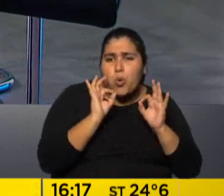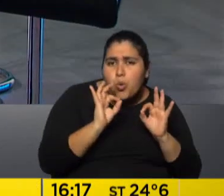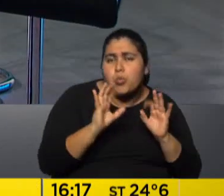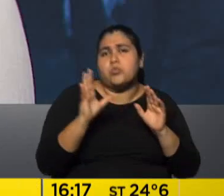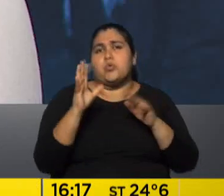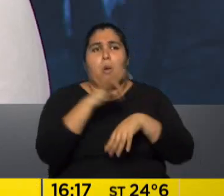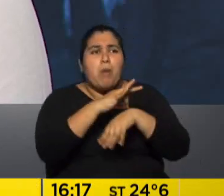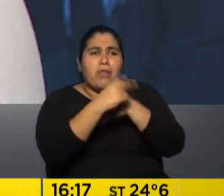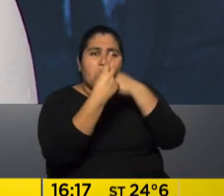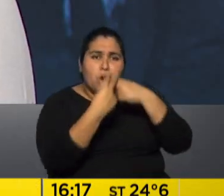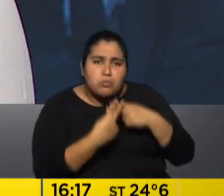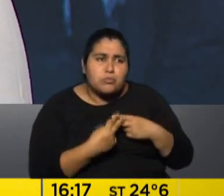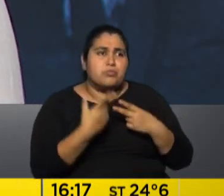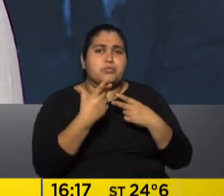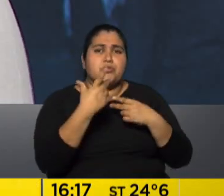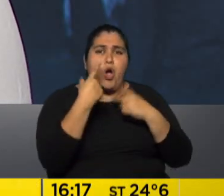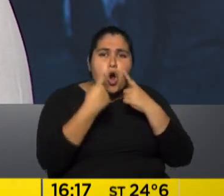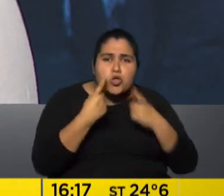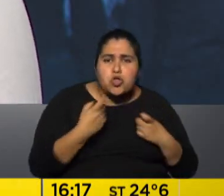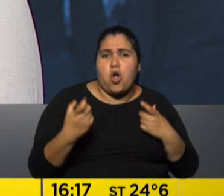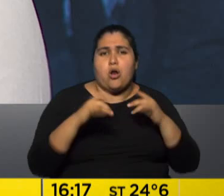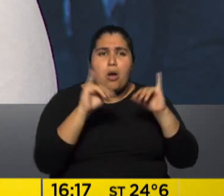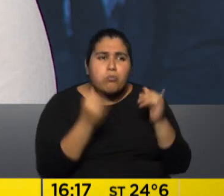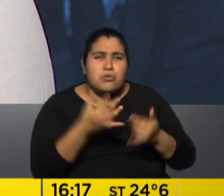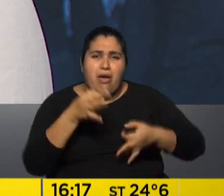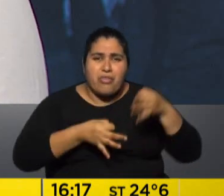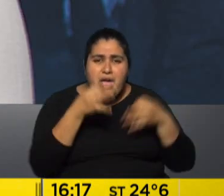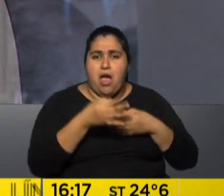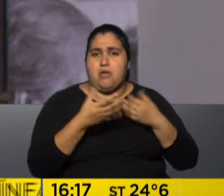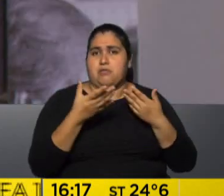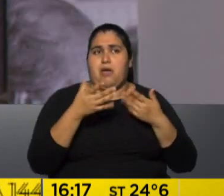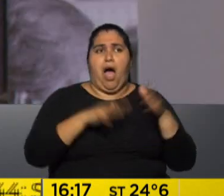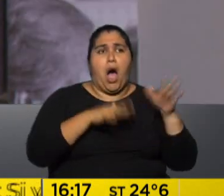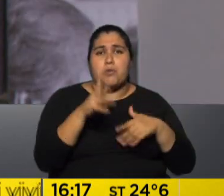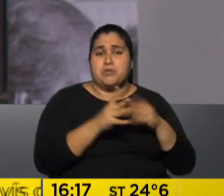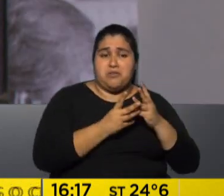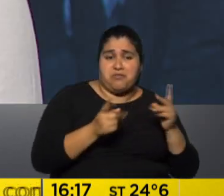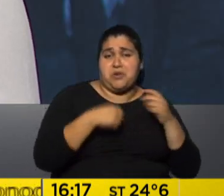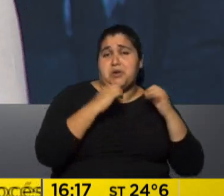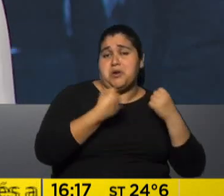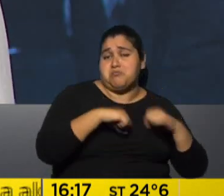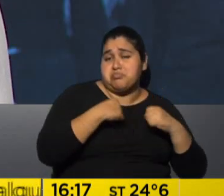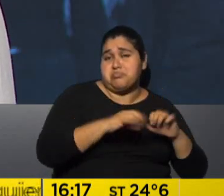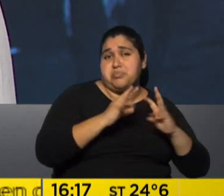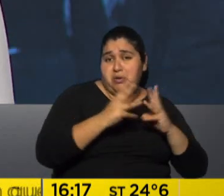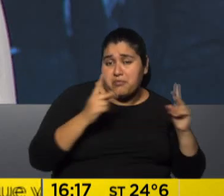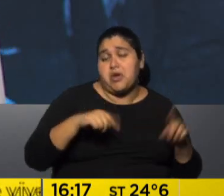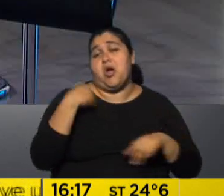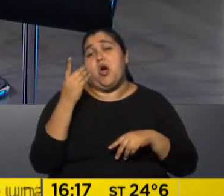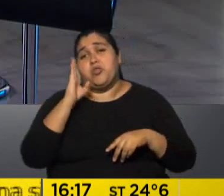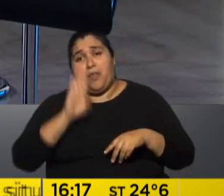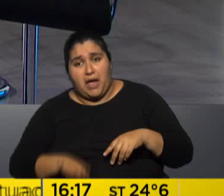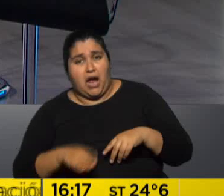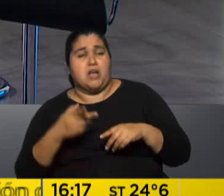tiene que comer, va, entrena, termina de entrenar, se va a descansar, a dormir la siesta. Por ahí mete otro turno de entrenamiento, no